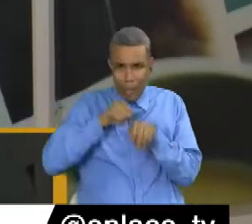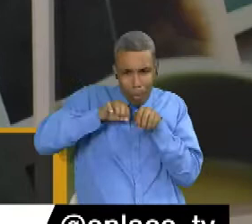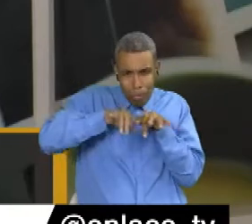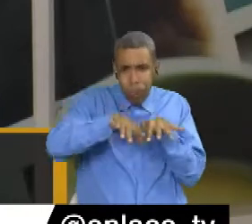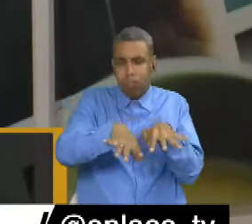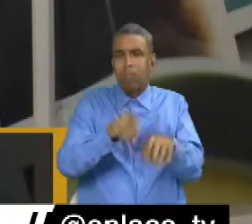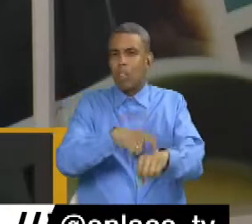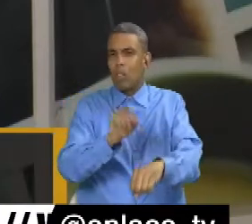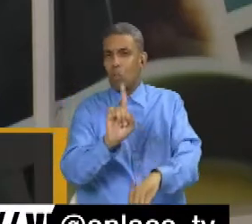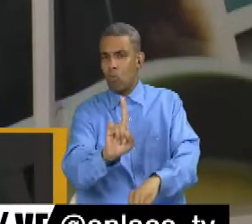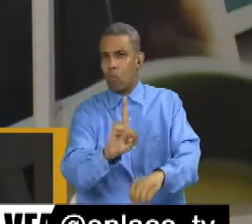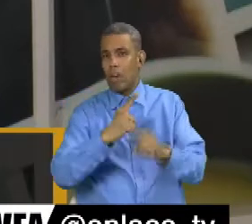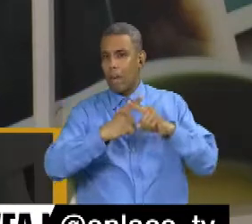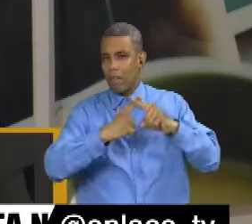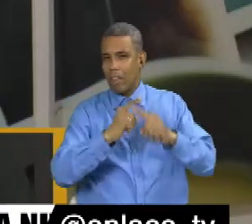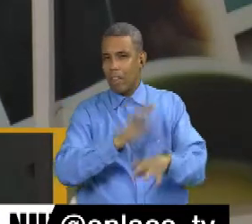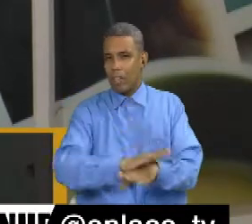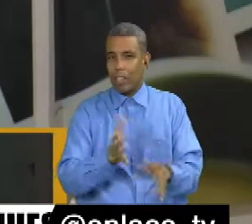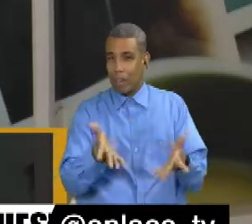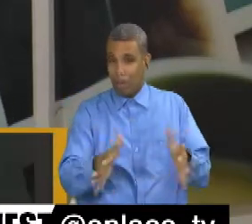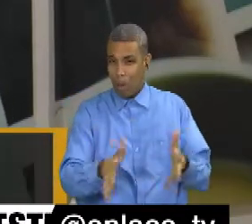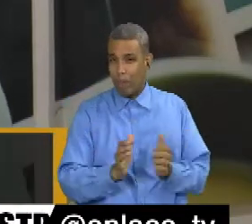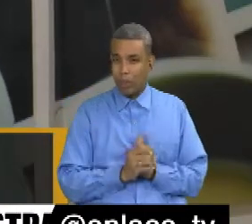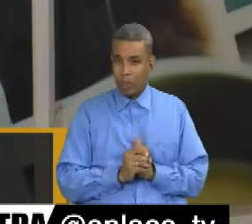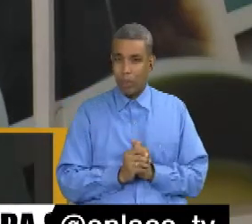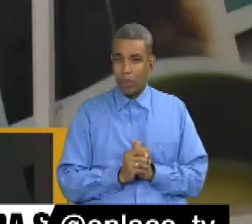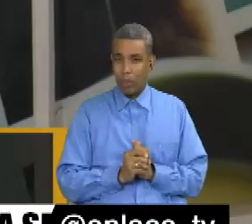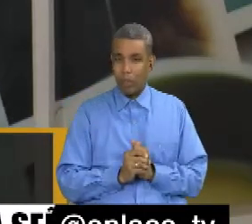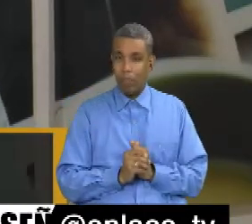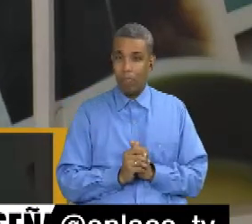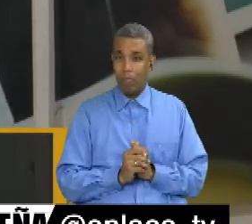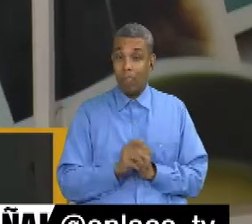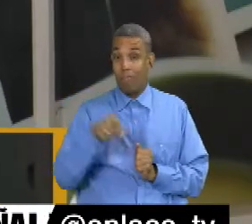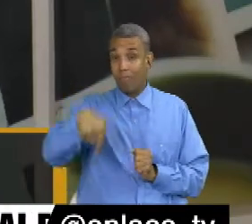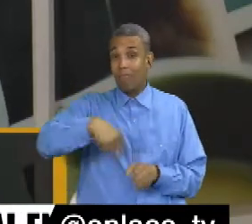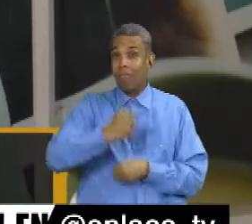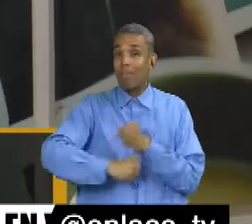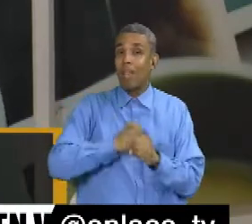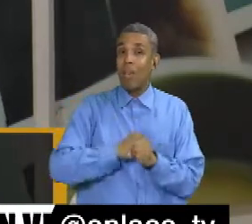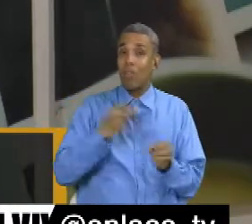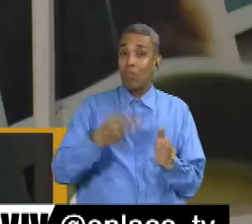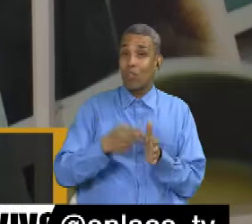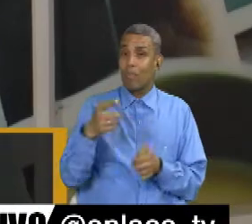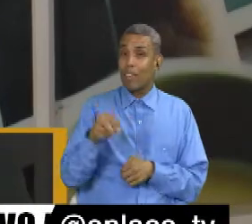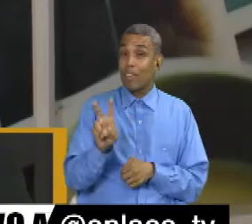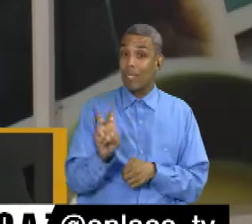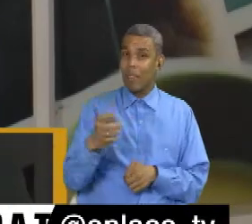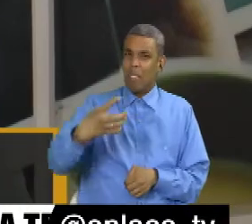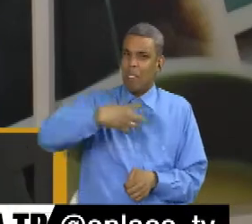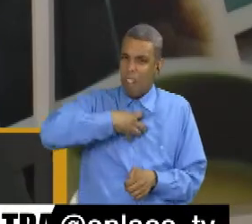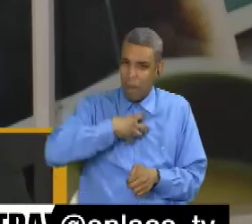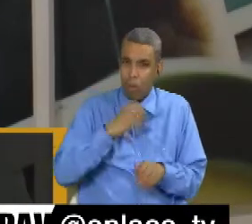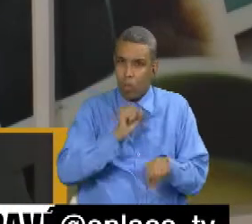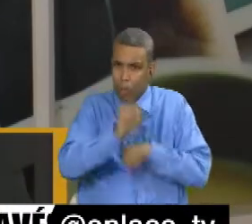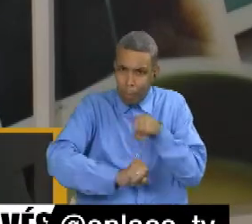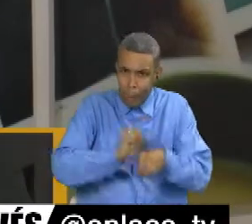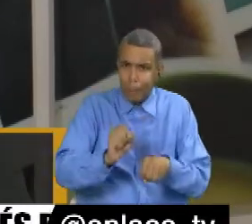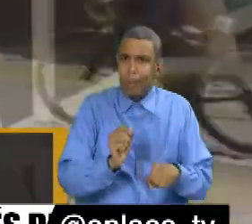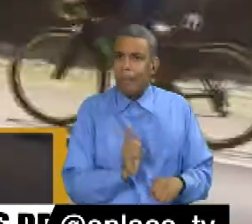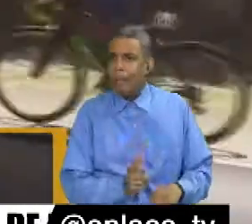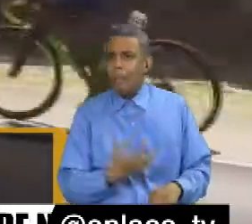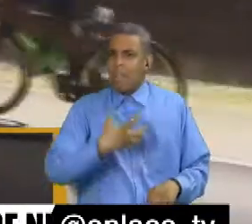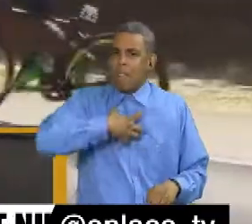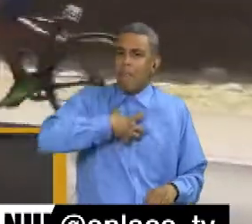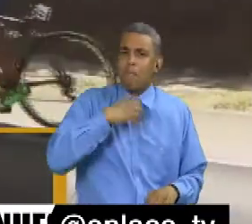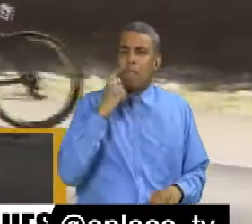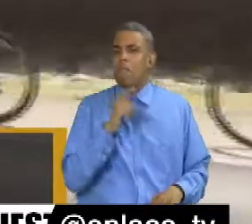la federación y sobre todo en un año tan ciclístico como ese y en una vivencia como tenemos en este momento el pedalismo nacional siendo el segundo mejor